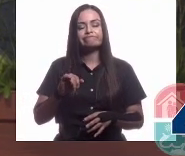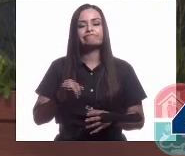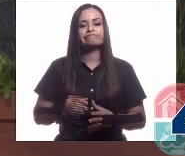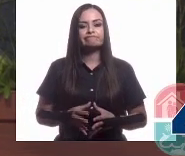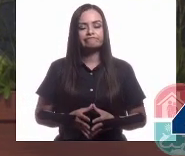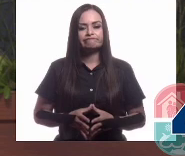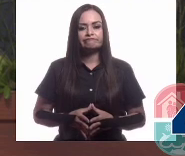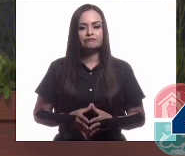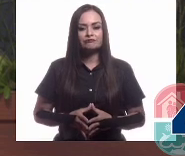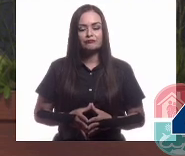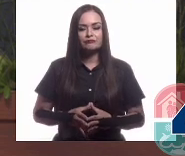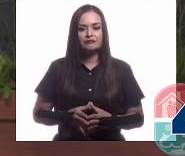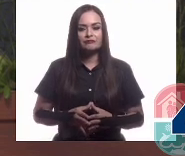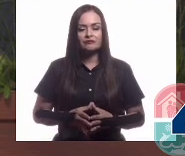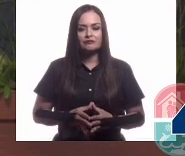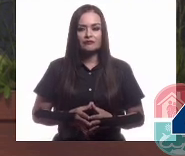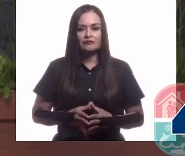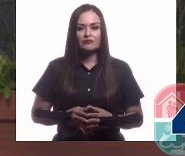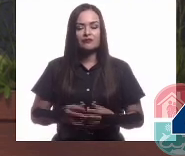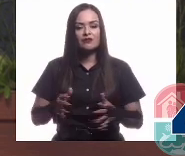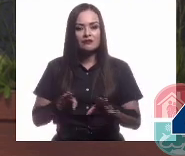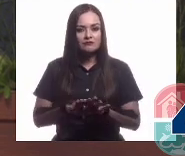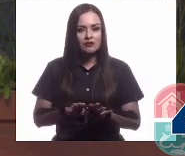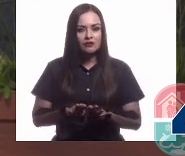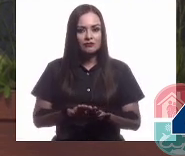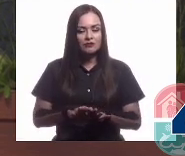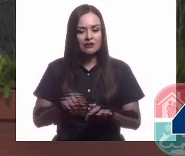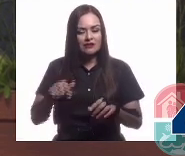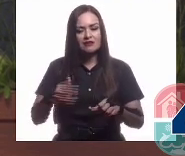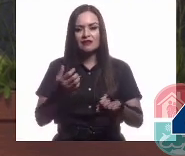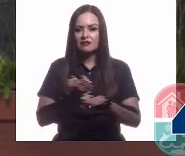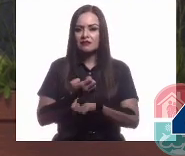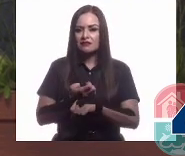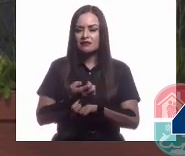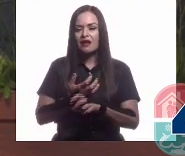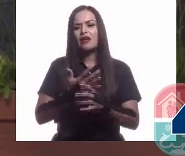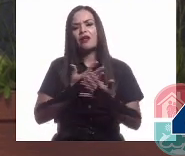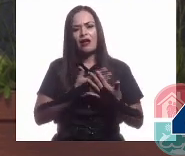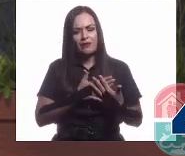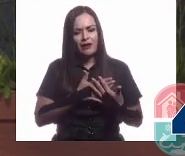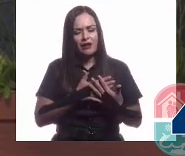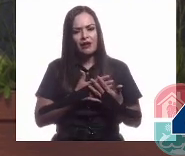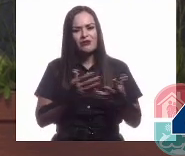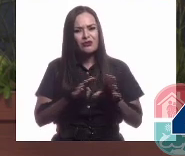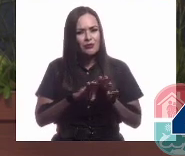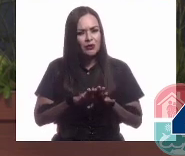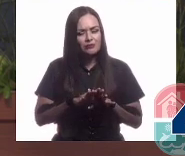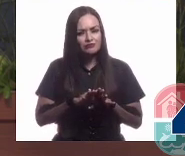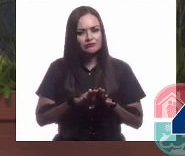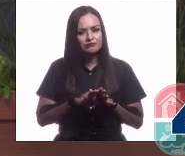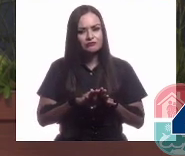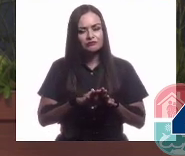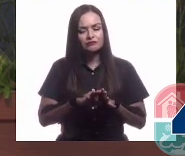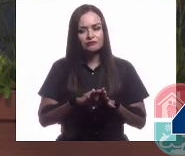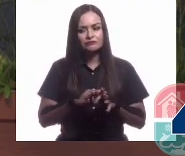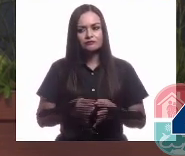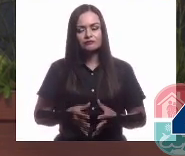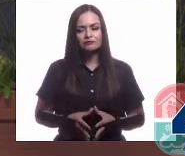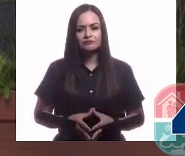factura. Y dentro de ella va nuestro Estado. Somos damnificados de la contracción económica. Urge